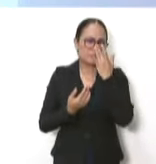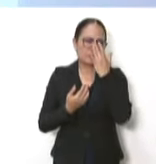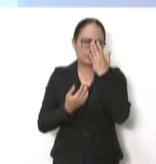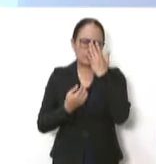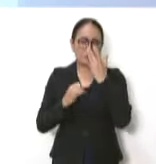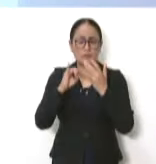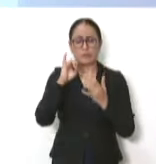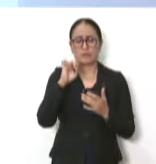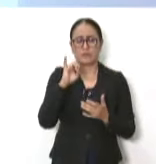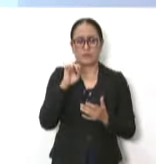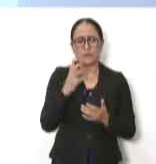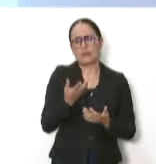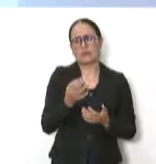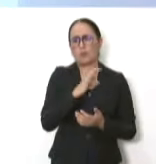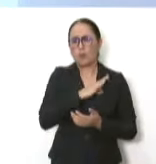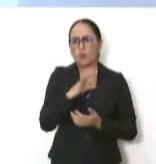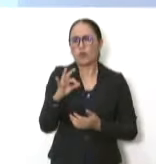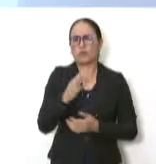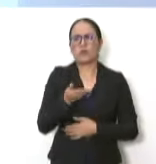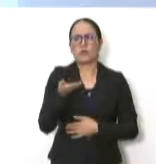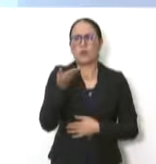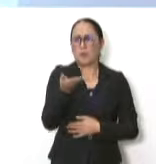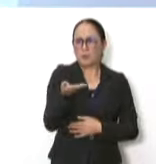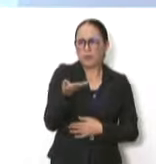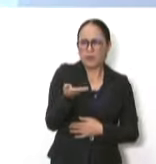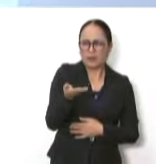las condiciones de pedir